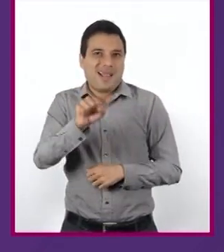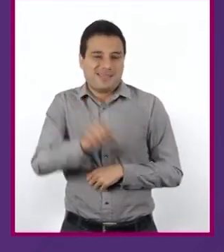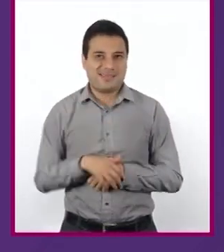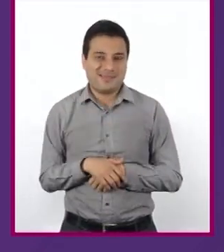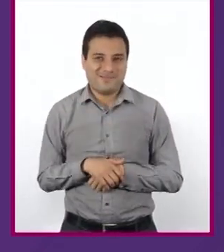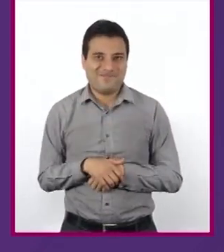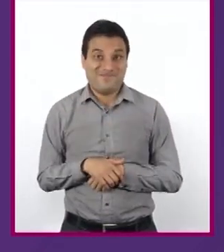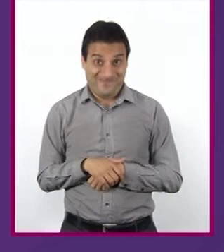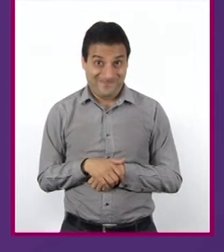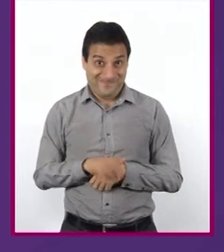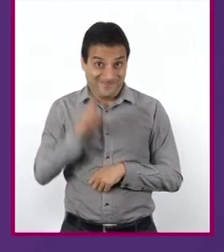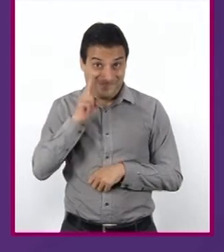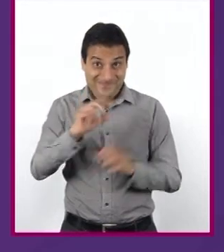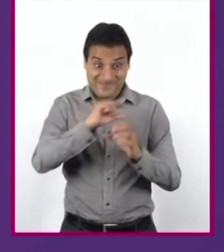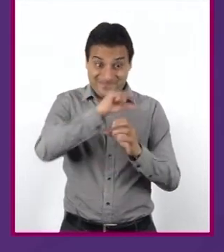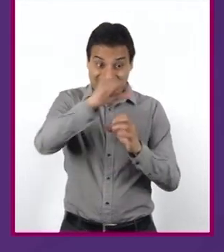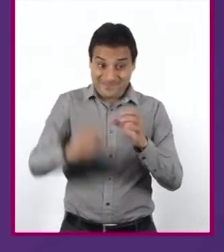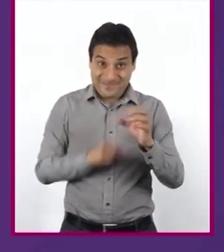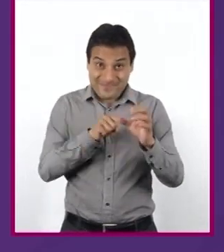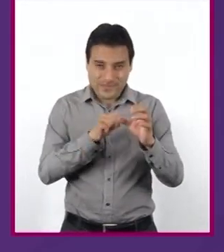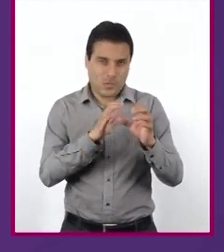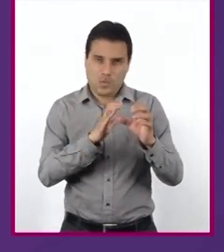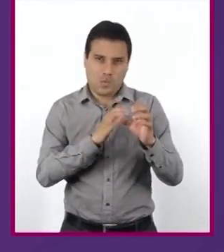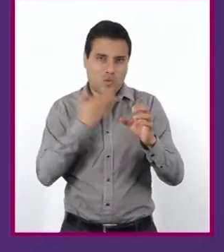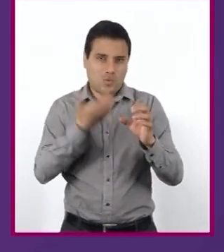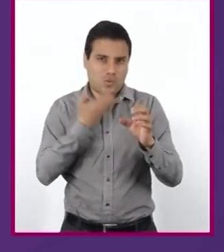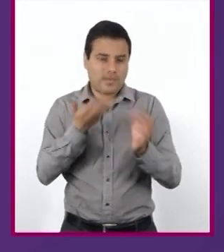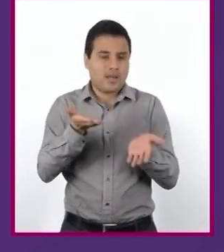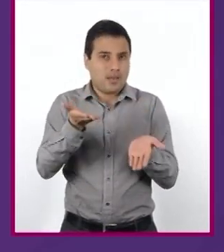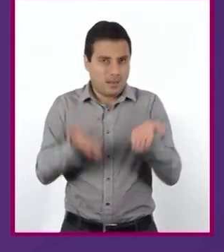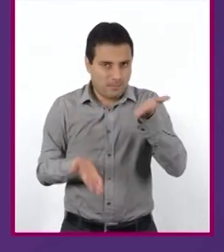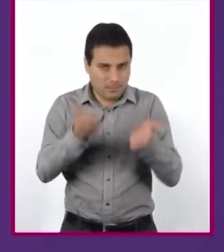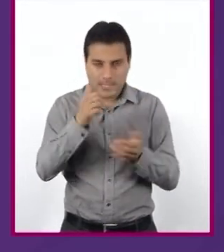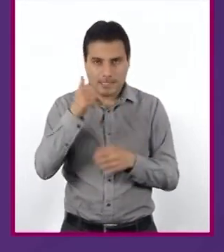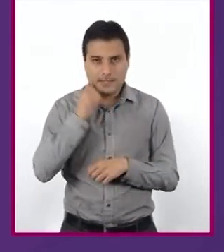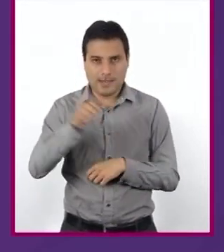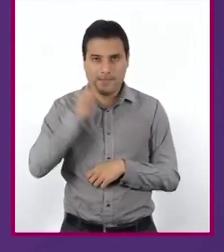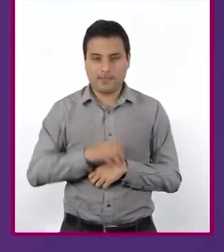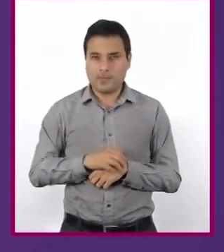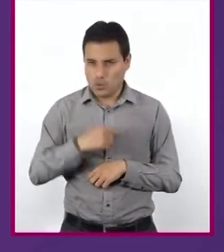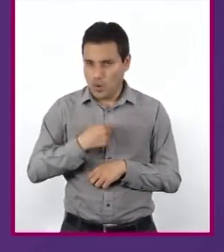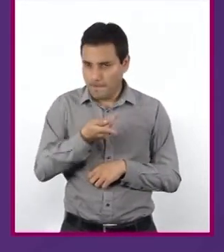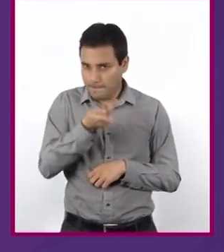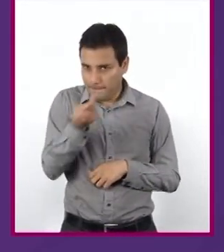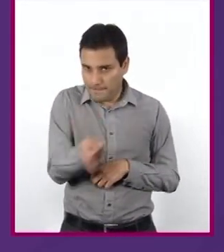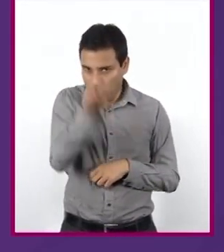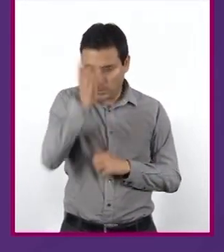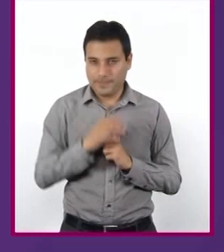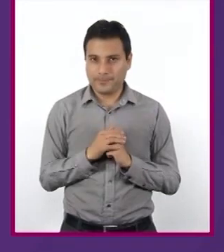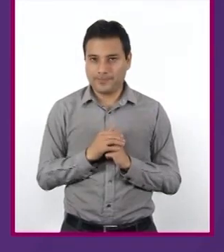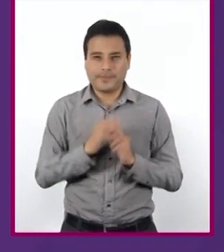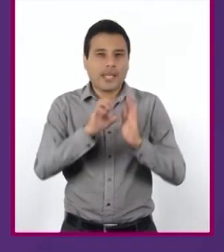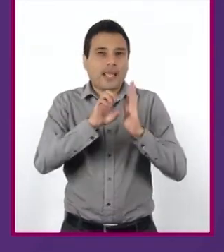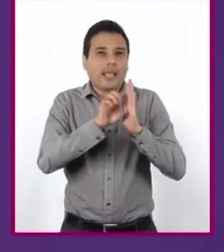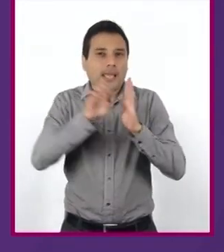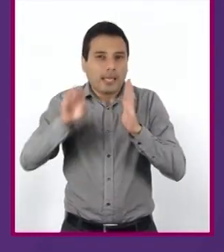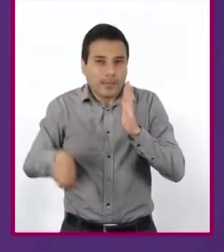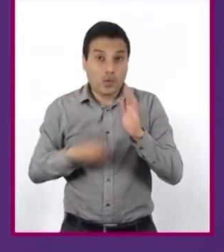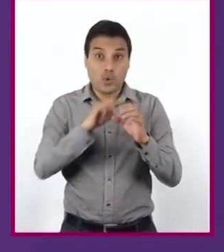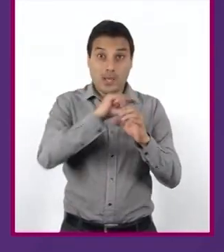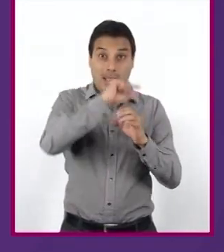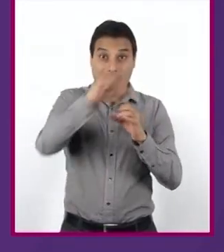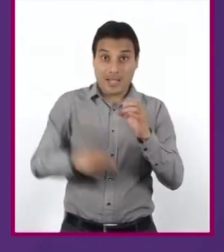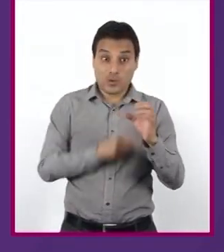los átomos. Tienden a ser estables. Ahora surge otra pregunta. Si algunos átomos